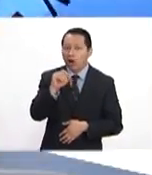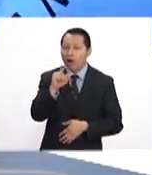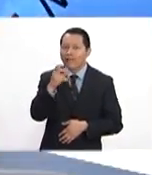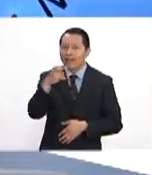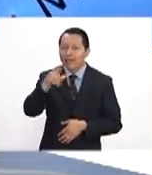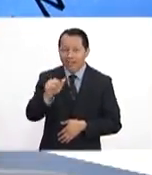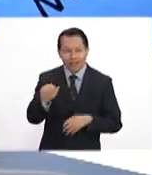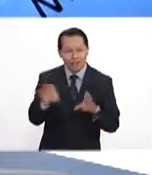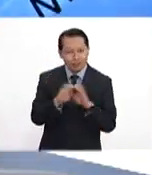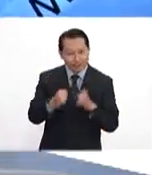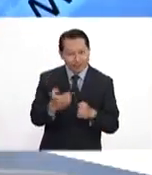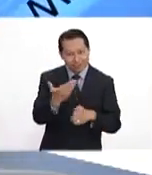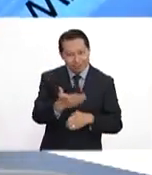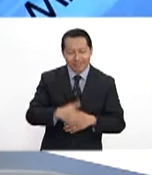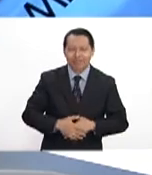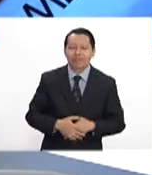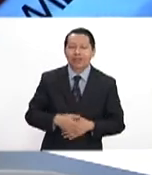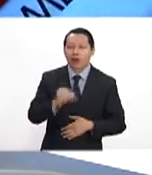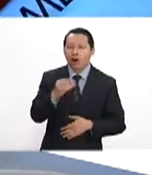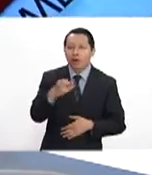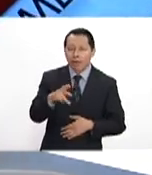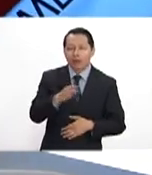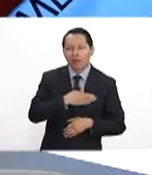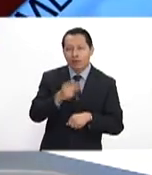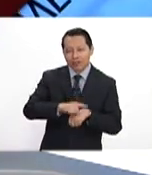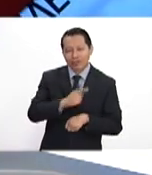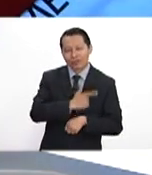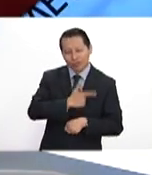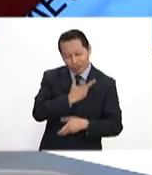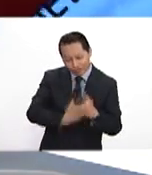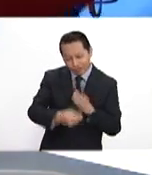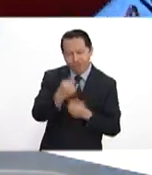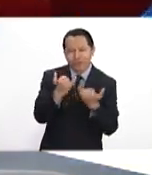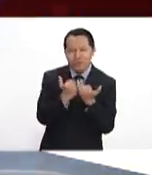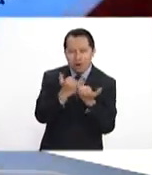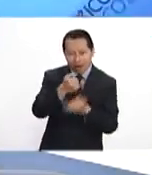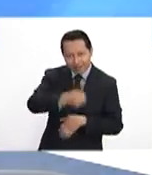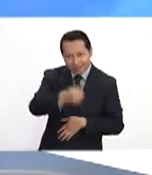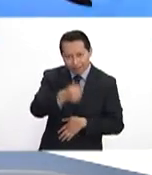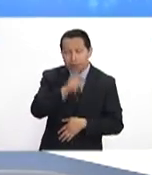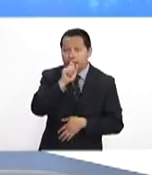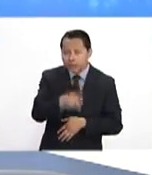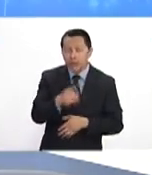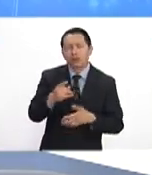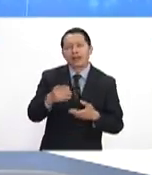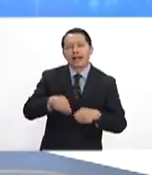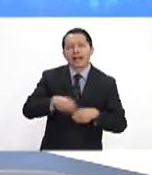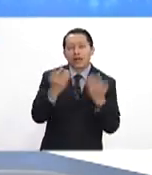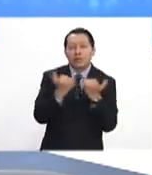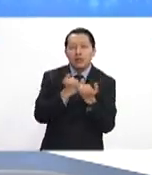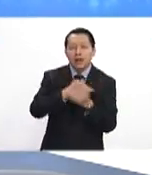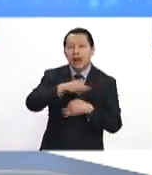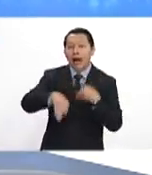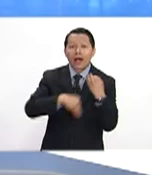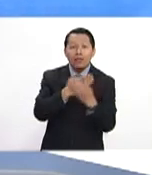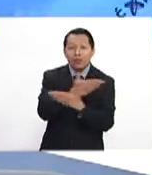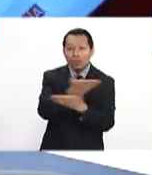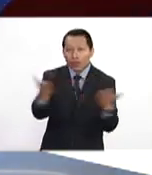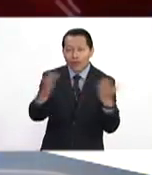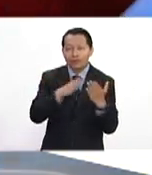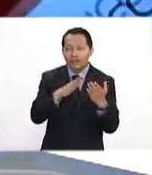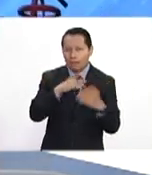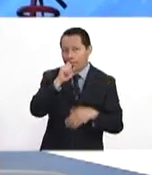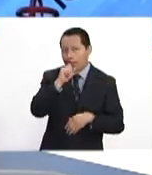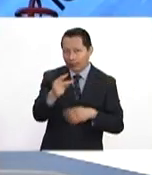Buenos días. Omar, muy buenos días. El gusto, como siempre, es mío de saludarte y, por supuesto, y sobre todo saludar a todos aquellos quienes